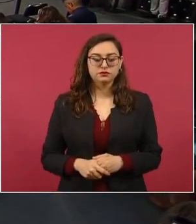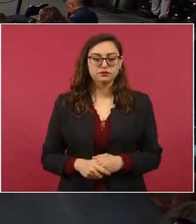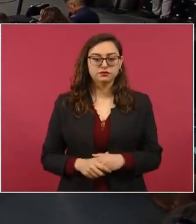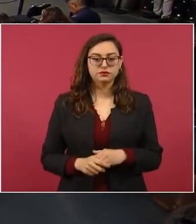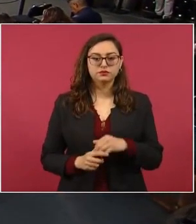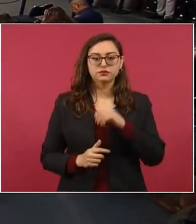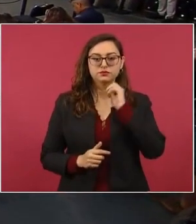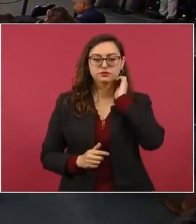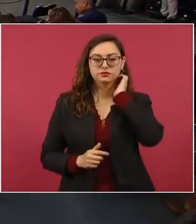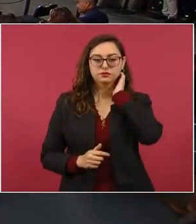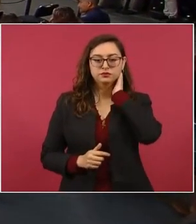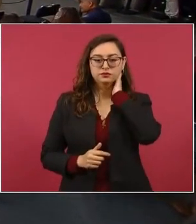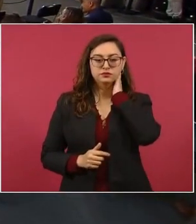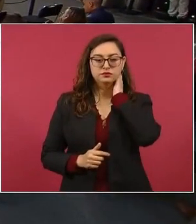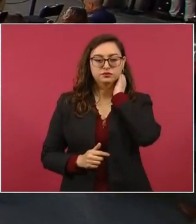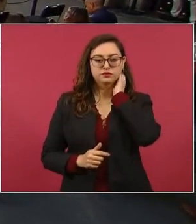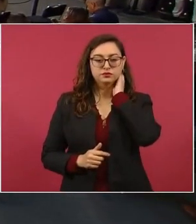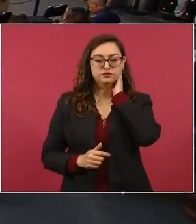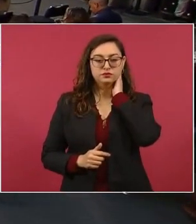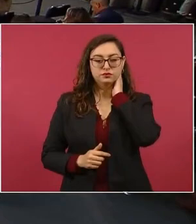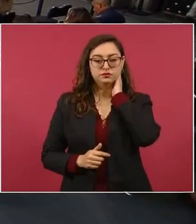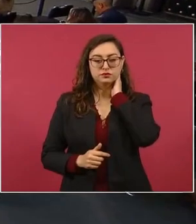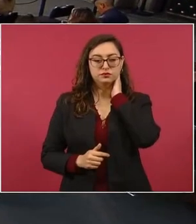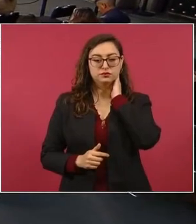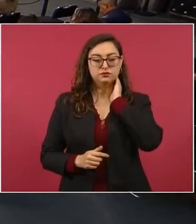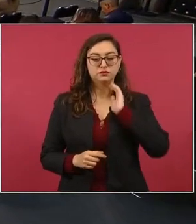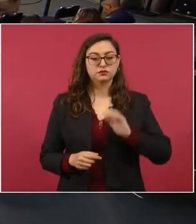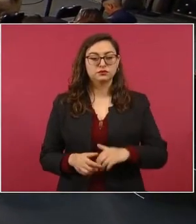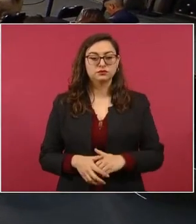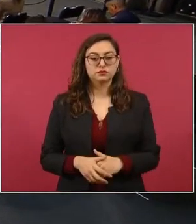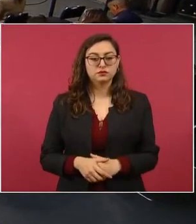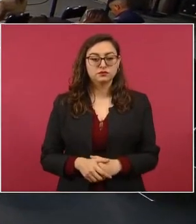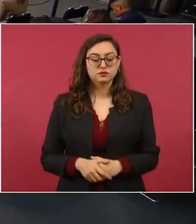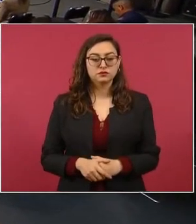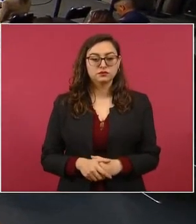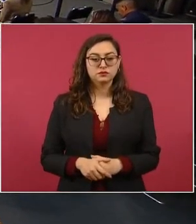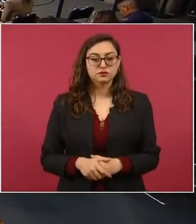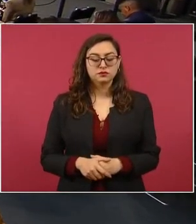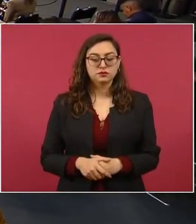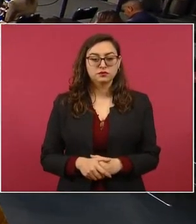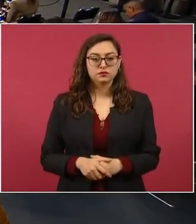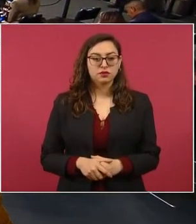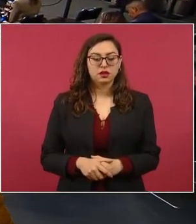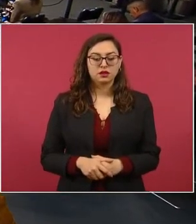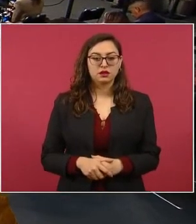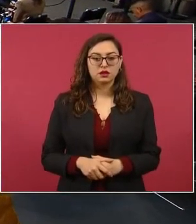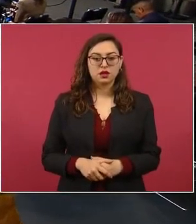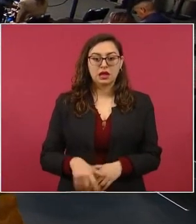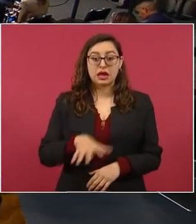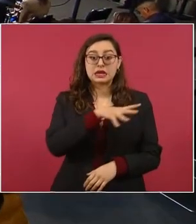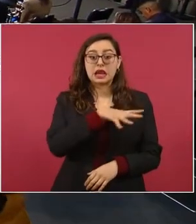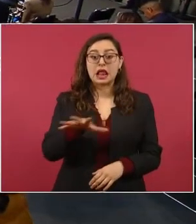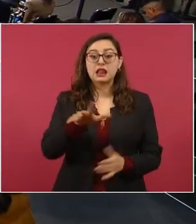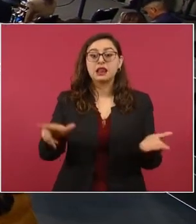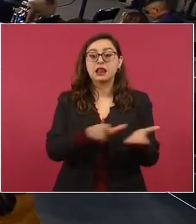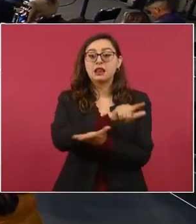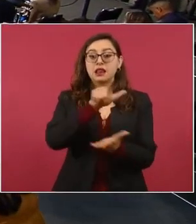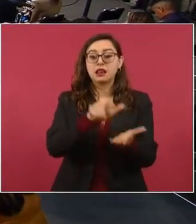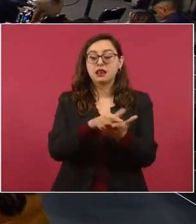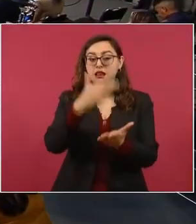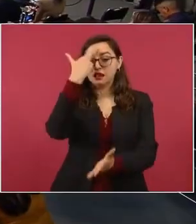presentar. Eso es, en general, la disminución en fuero federal.